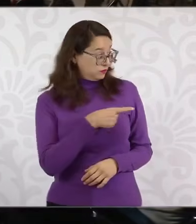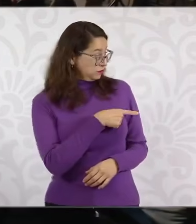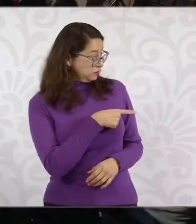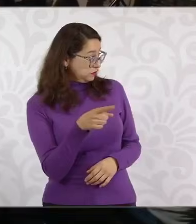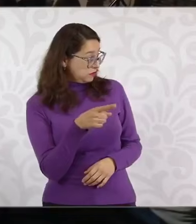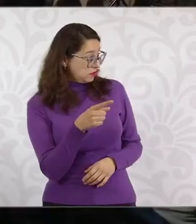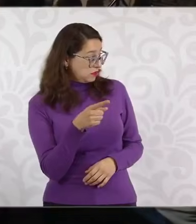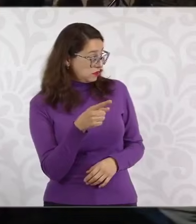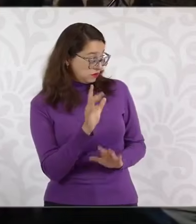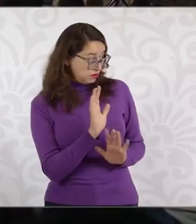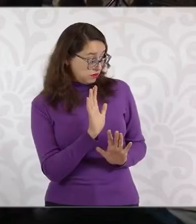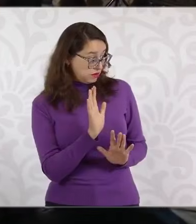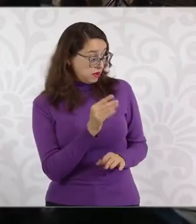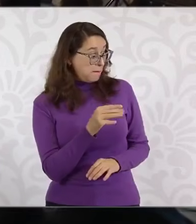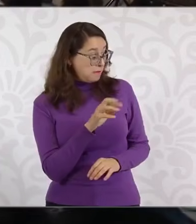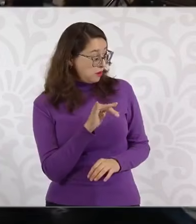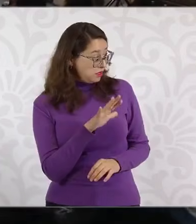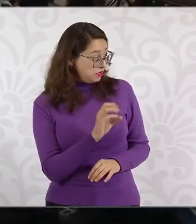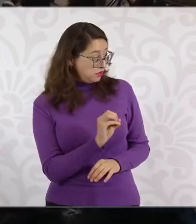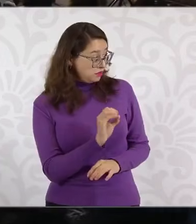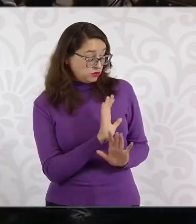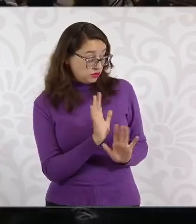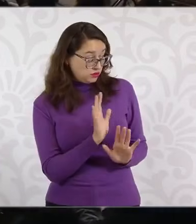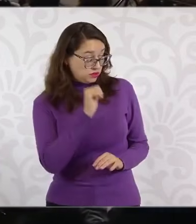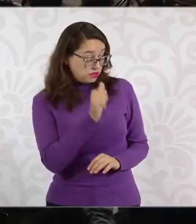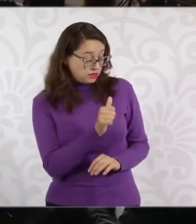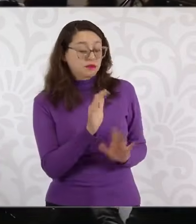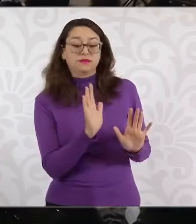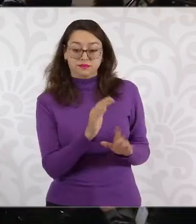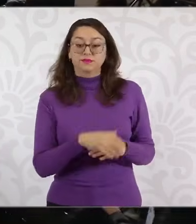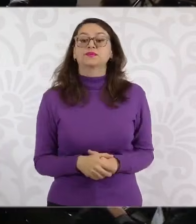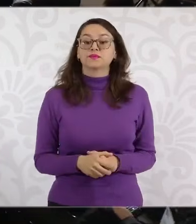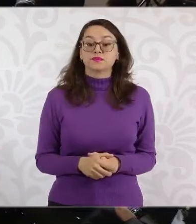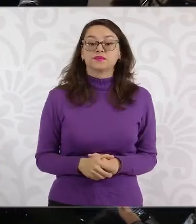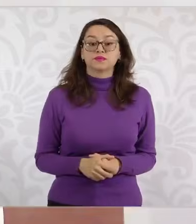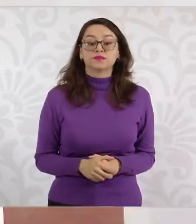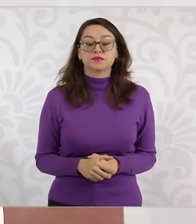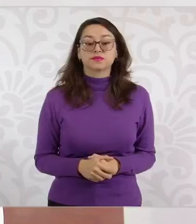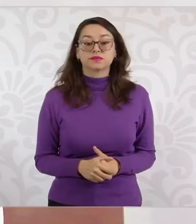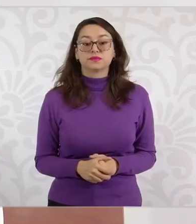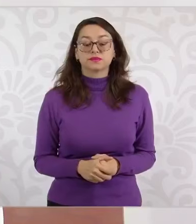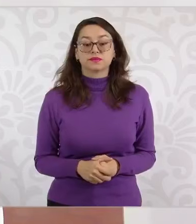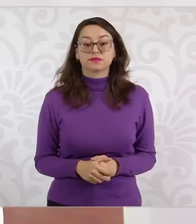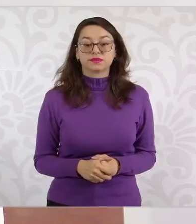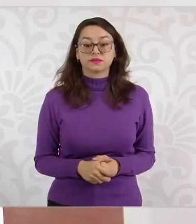No. ¿Mauricio, algo más? No, bueno, vamos. De